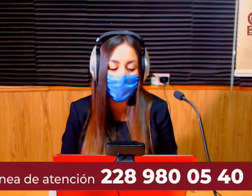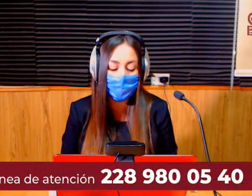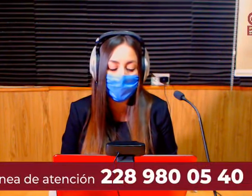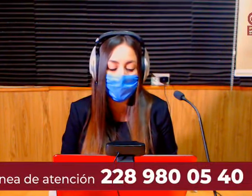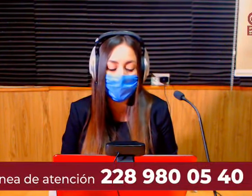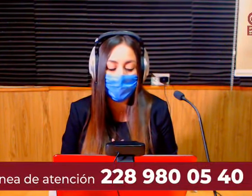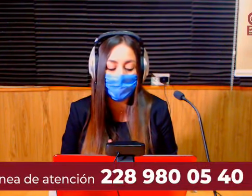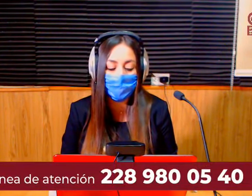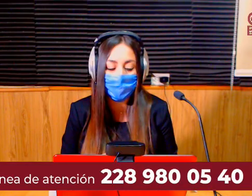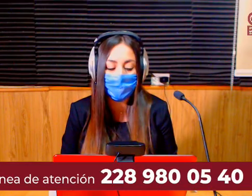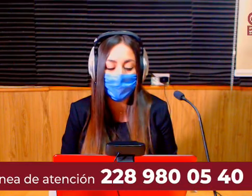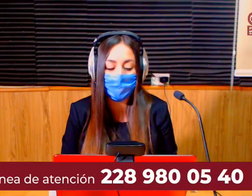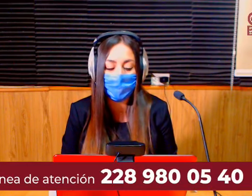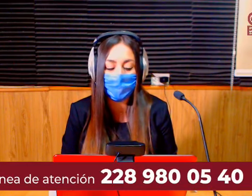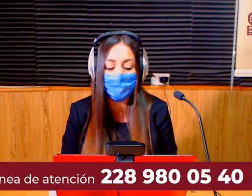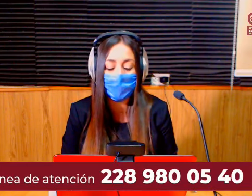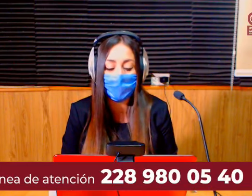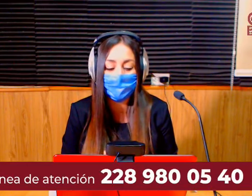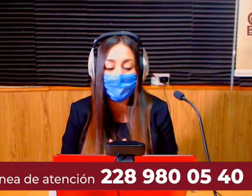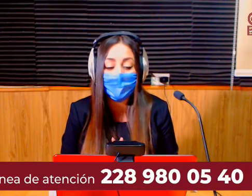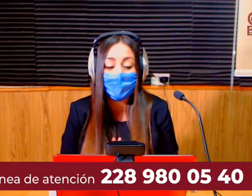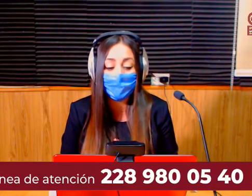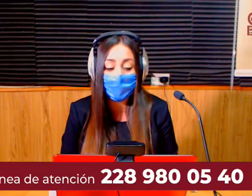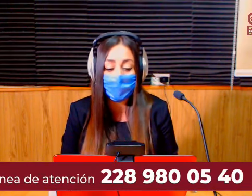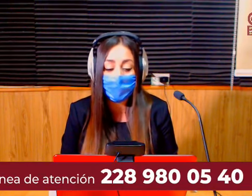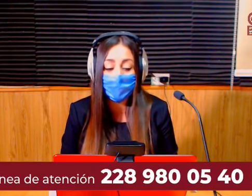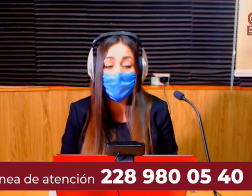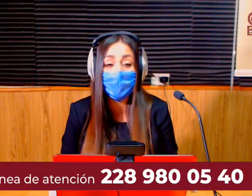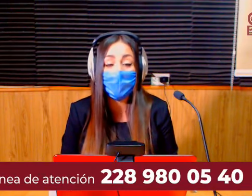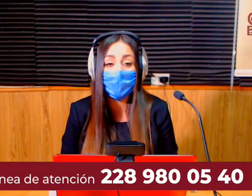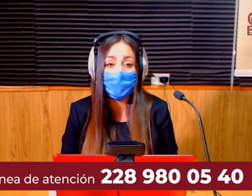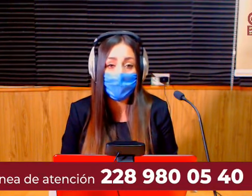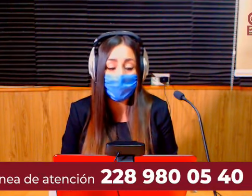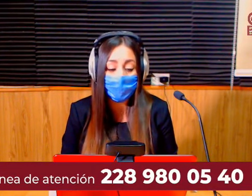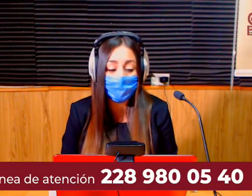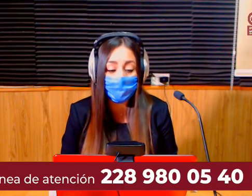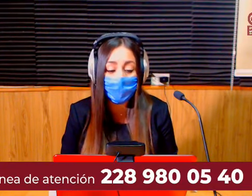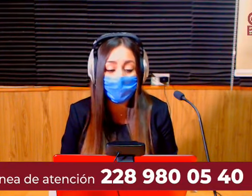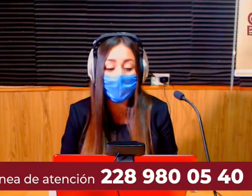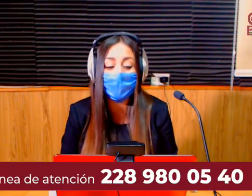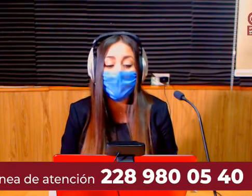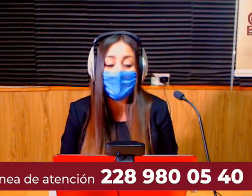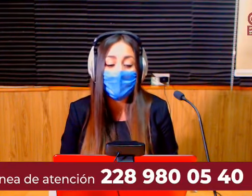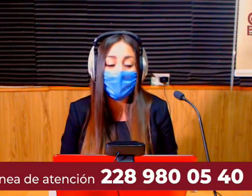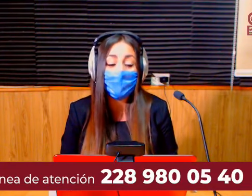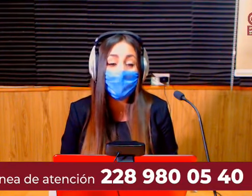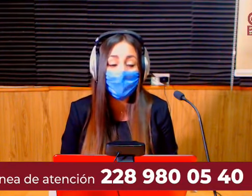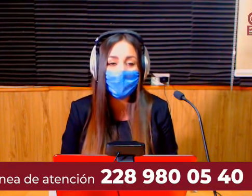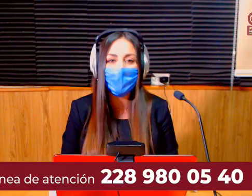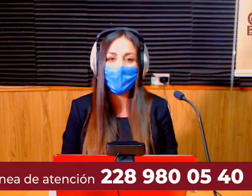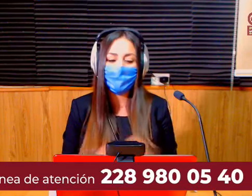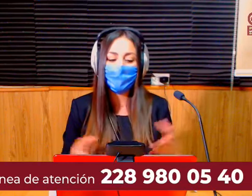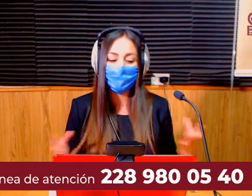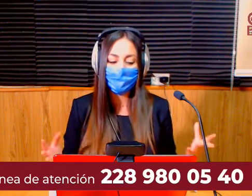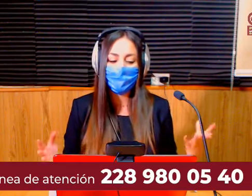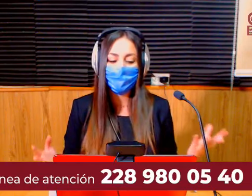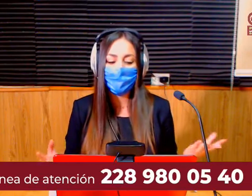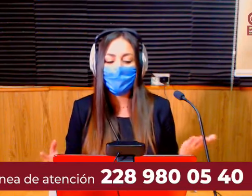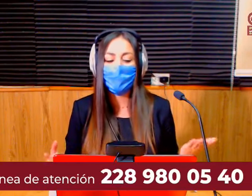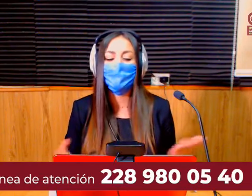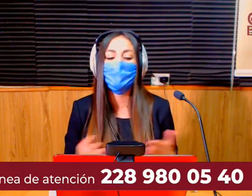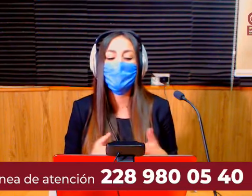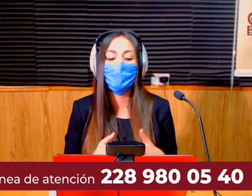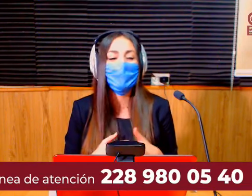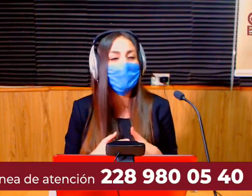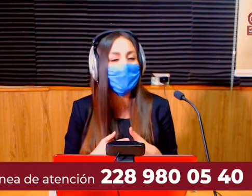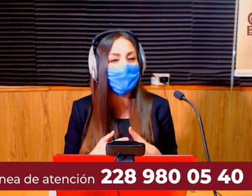de Cozamaloapan, el doctor José Antonio González, que nos platique sobre las carreras que ofertan, y vamos a abordar también el